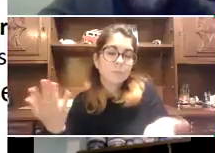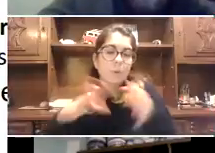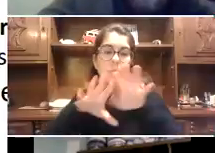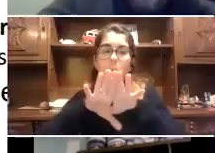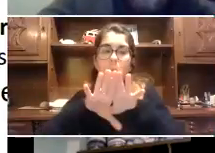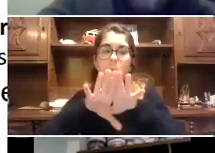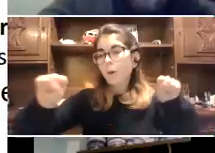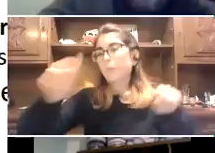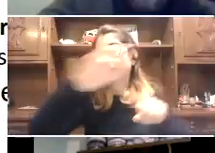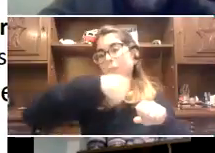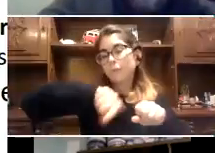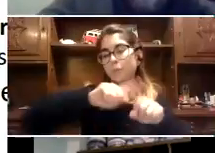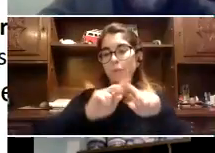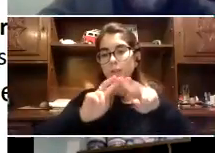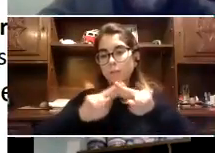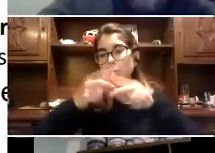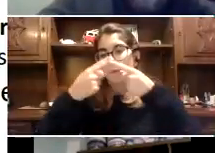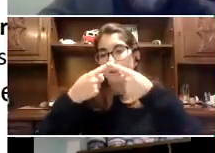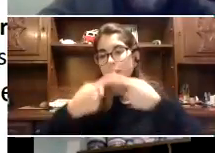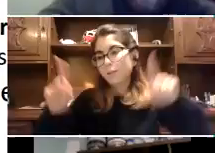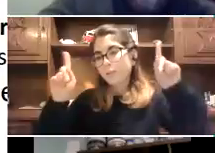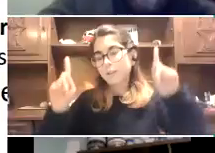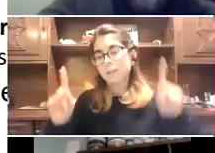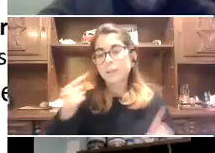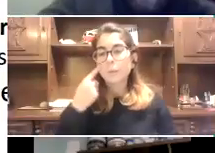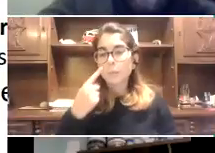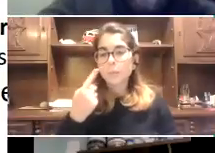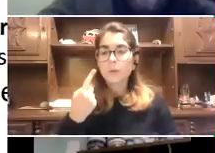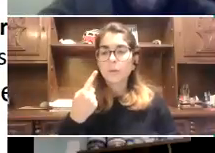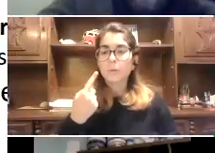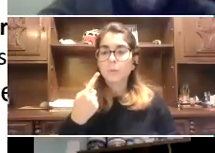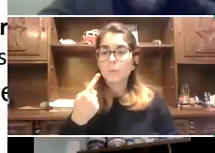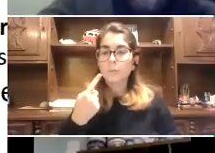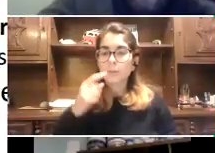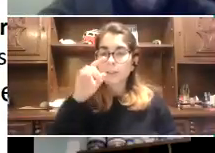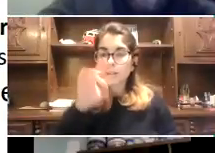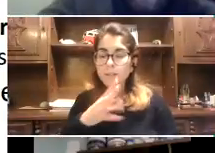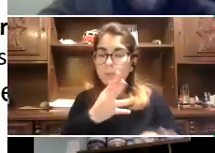hicimos históricamente, dado que reconocíamos distintos tipos de fenómenos